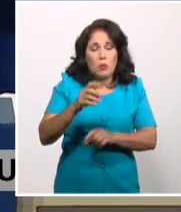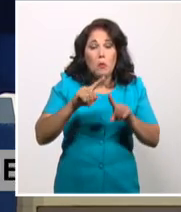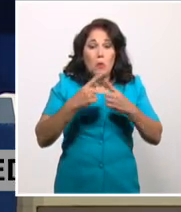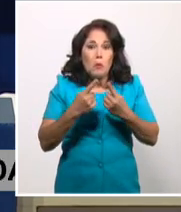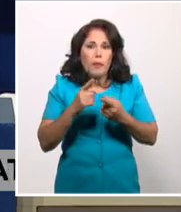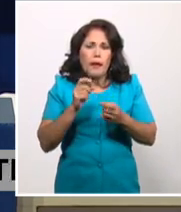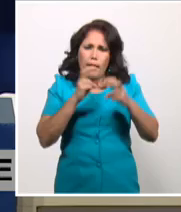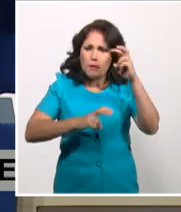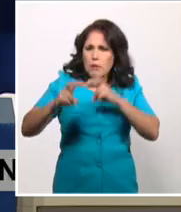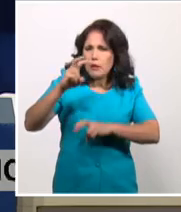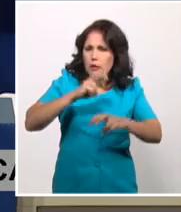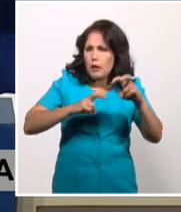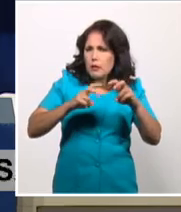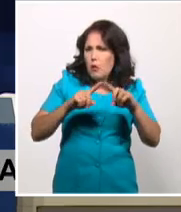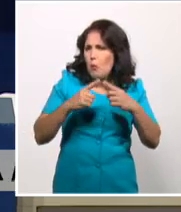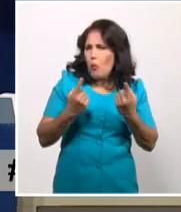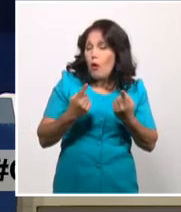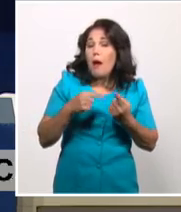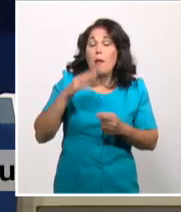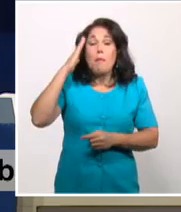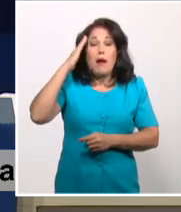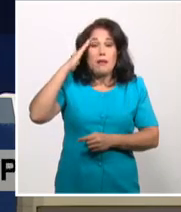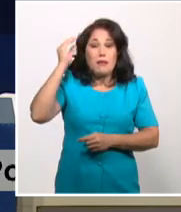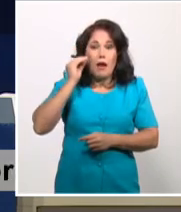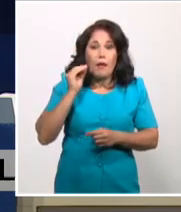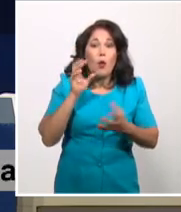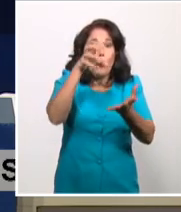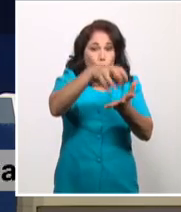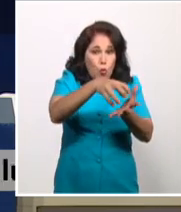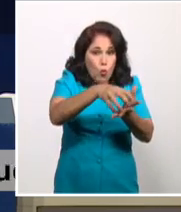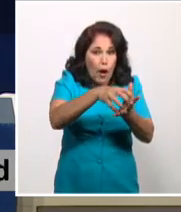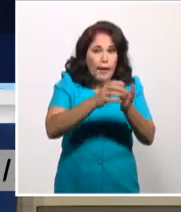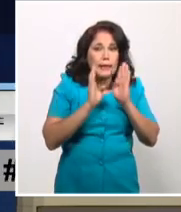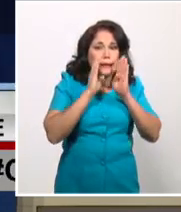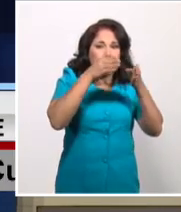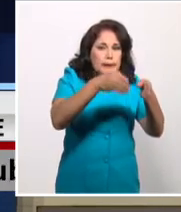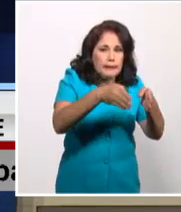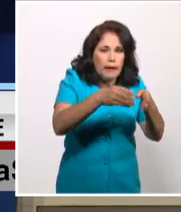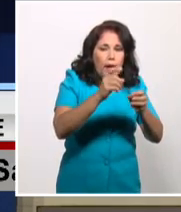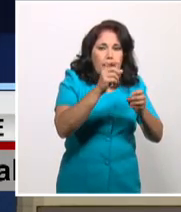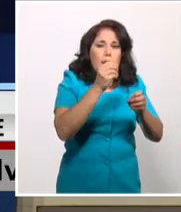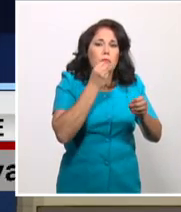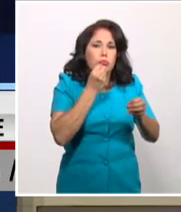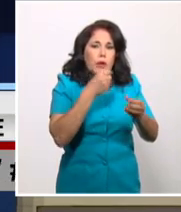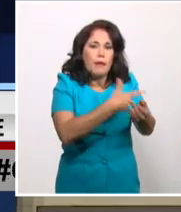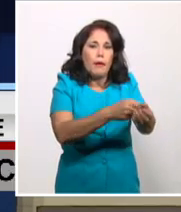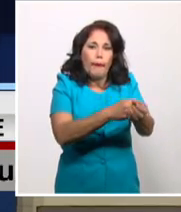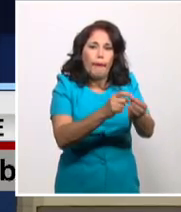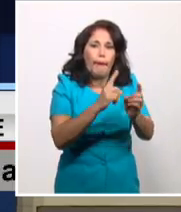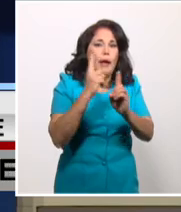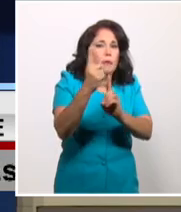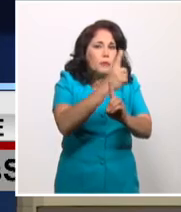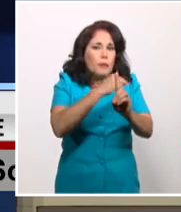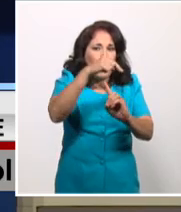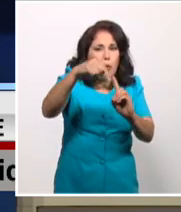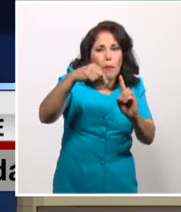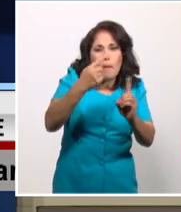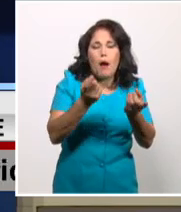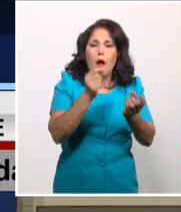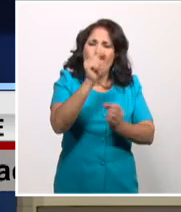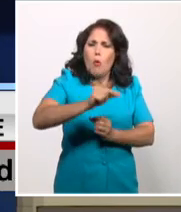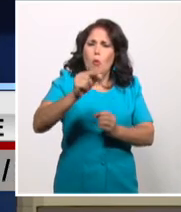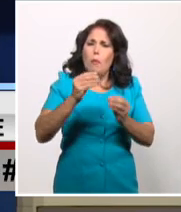la investigación del origen es para poder atacar, o sea, para poder intervenir dónde fue que lo pudo adquirir o cuántas